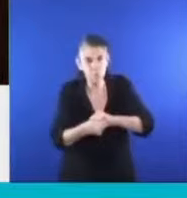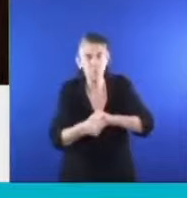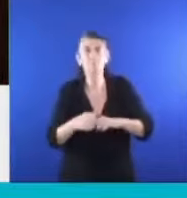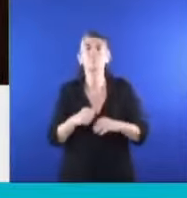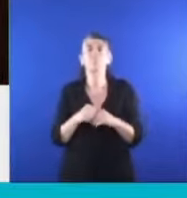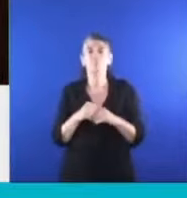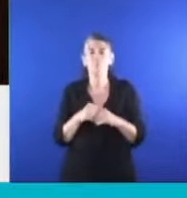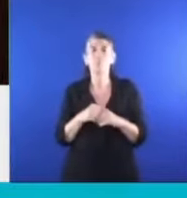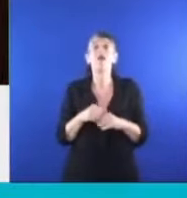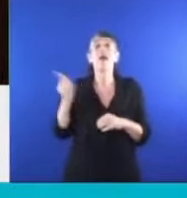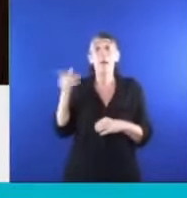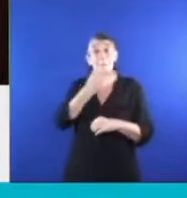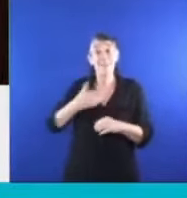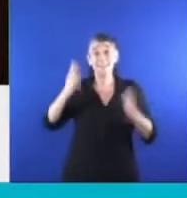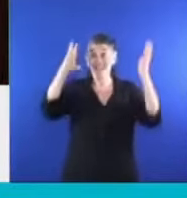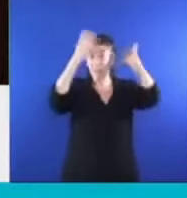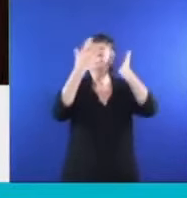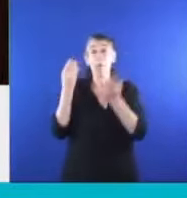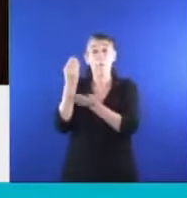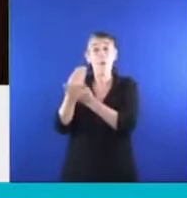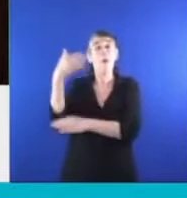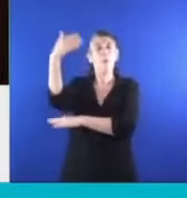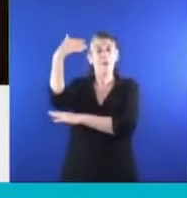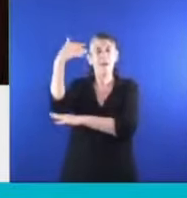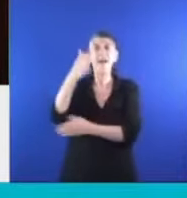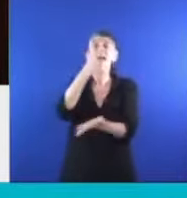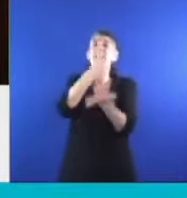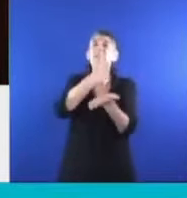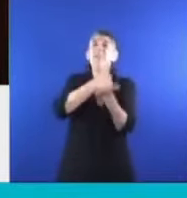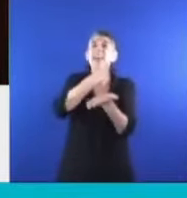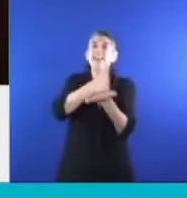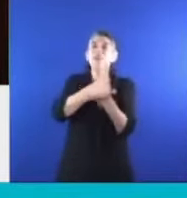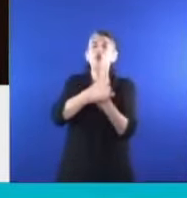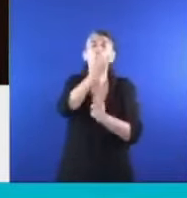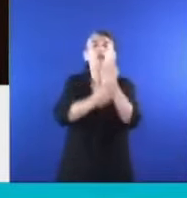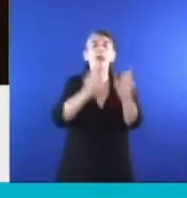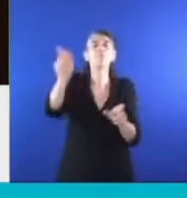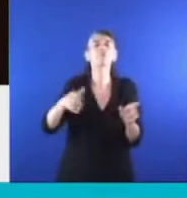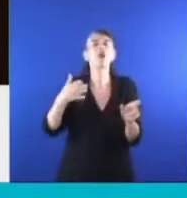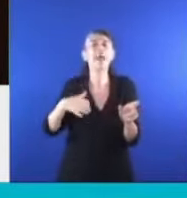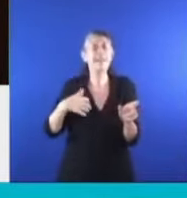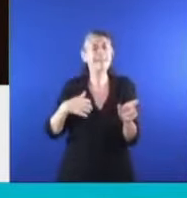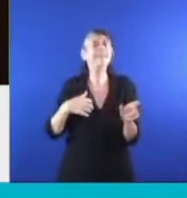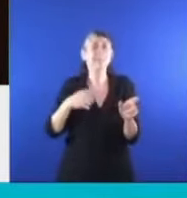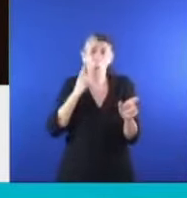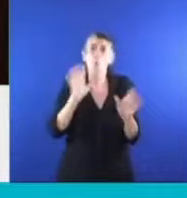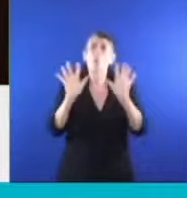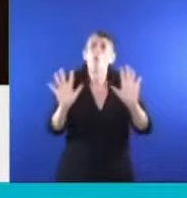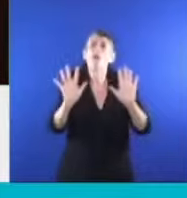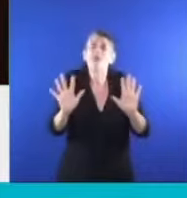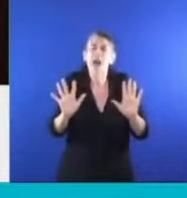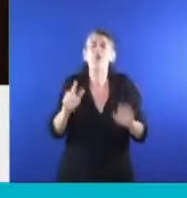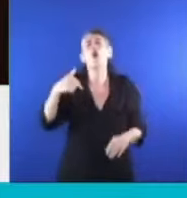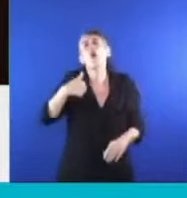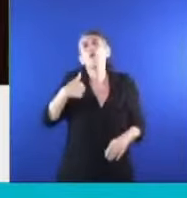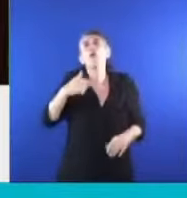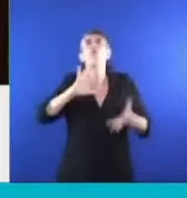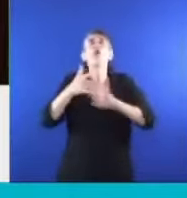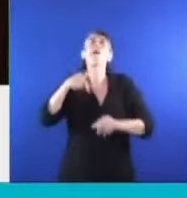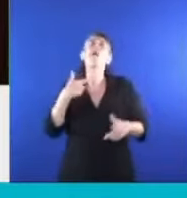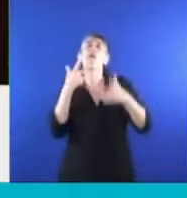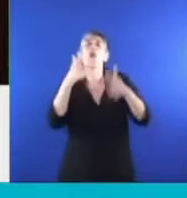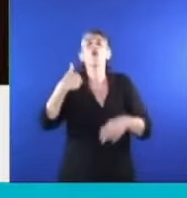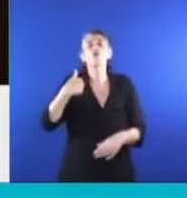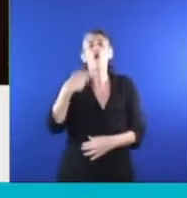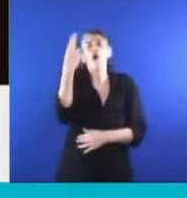desplegando el actual presidente en campaña, los derechos de los argentinos estaban en riesgo. Pero no se trata de tener razón. Ahora se trata de hacer todos los esfuerzos